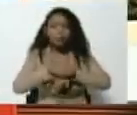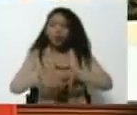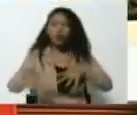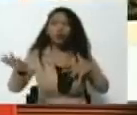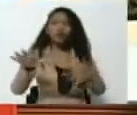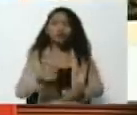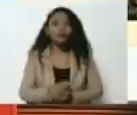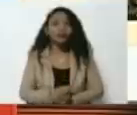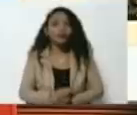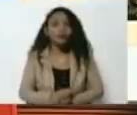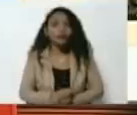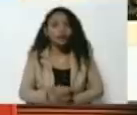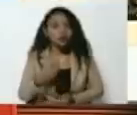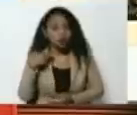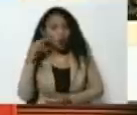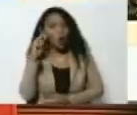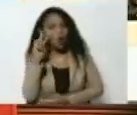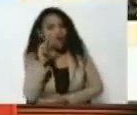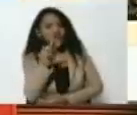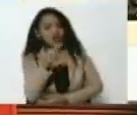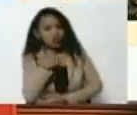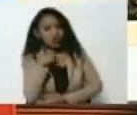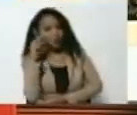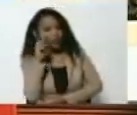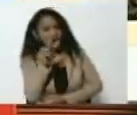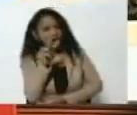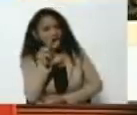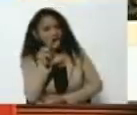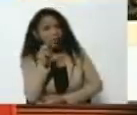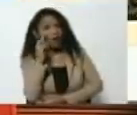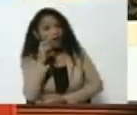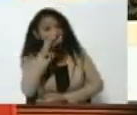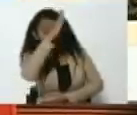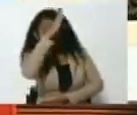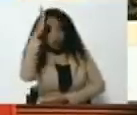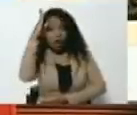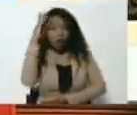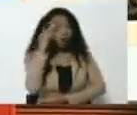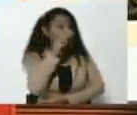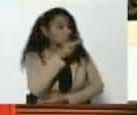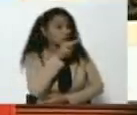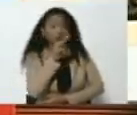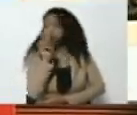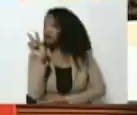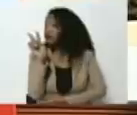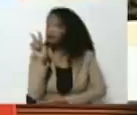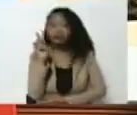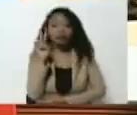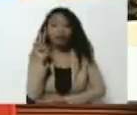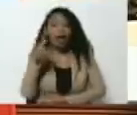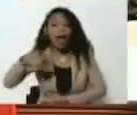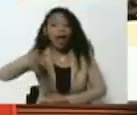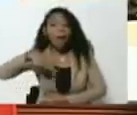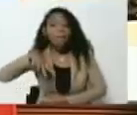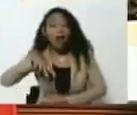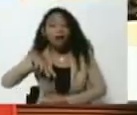Y yo lo vi, y vi a Diosdado y a los compañeros en la Plaza Oliari.